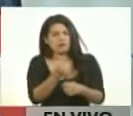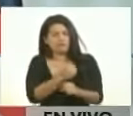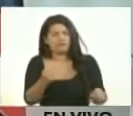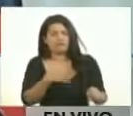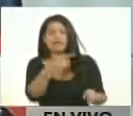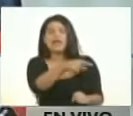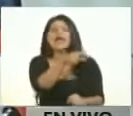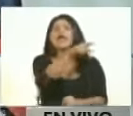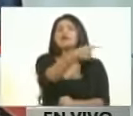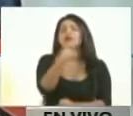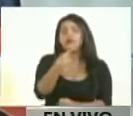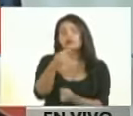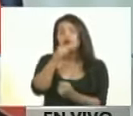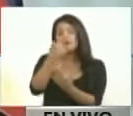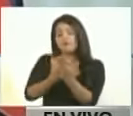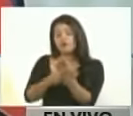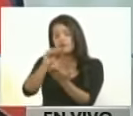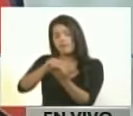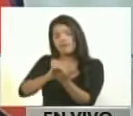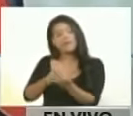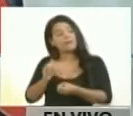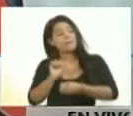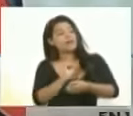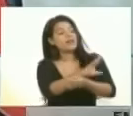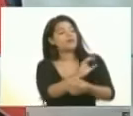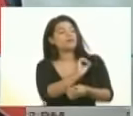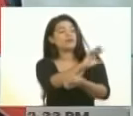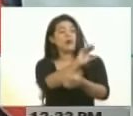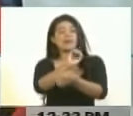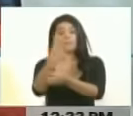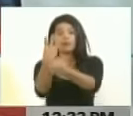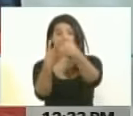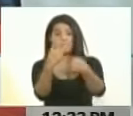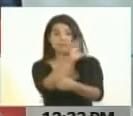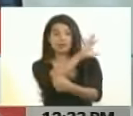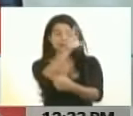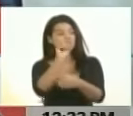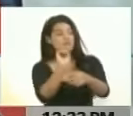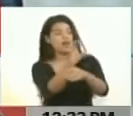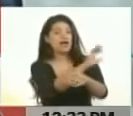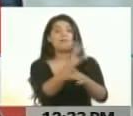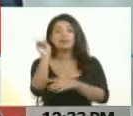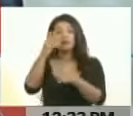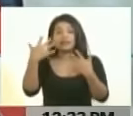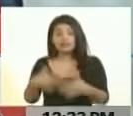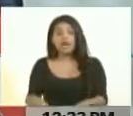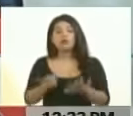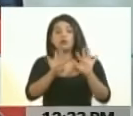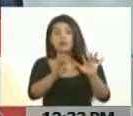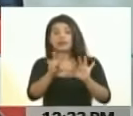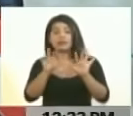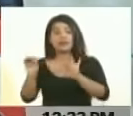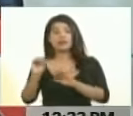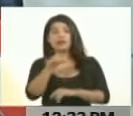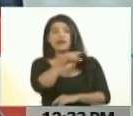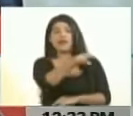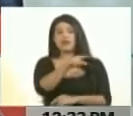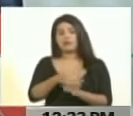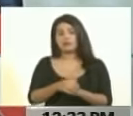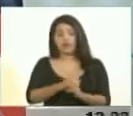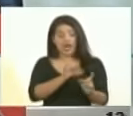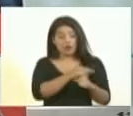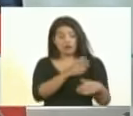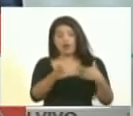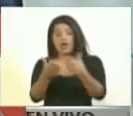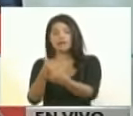incorporado 931 normas. Es decir, entre agosto y diciembre nos roban unas normas